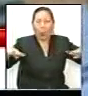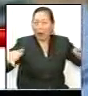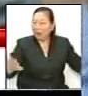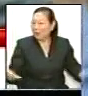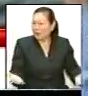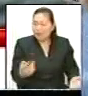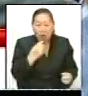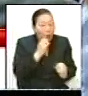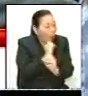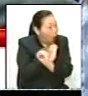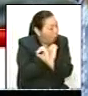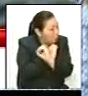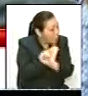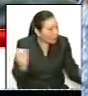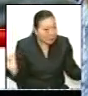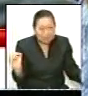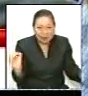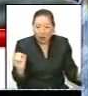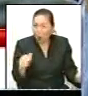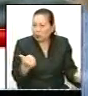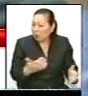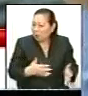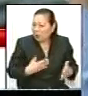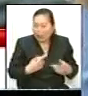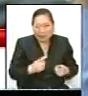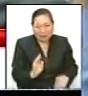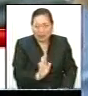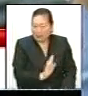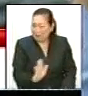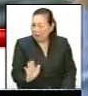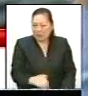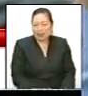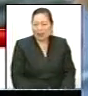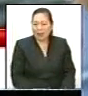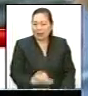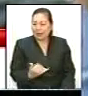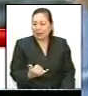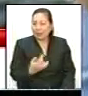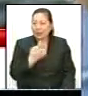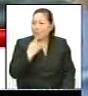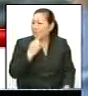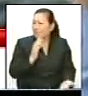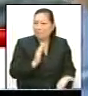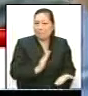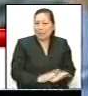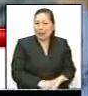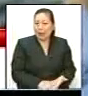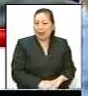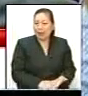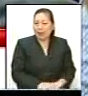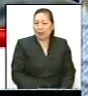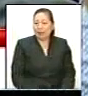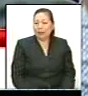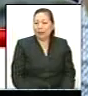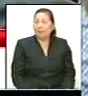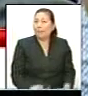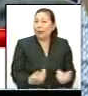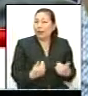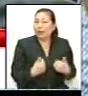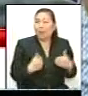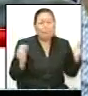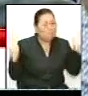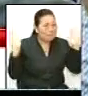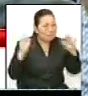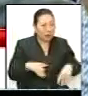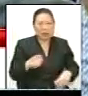es horrible, que en ningún otro sitio se lo permitiría, y que eso sería causal para tener que